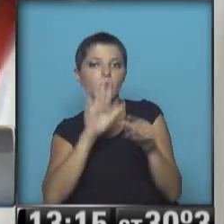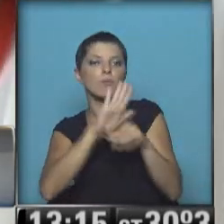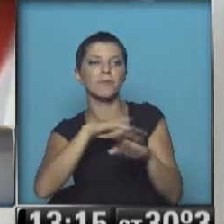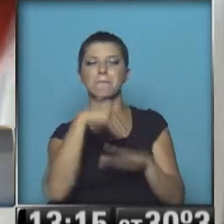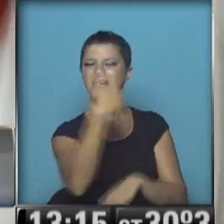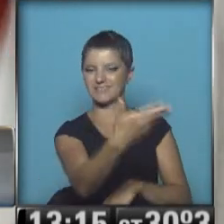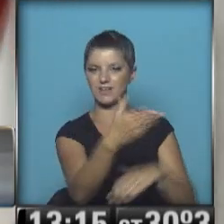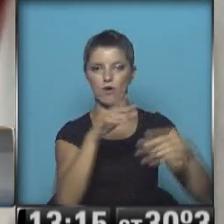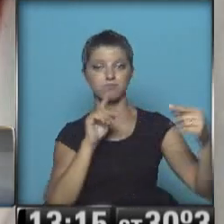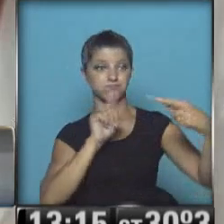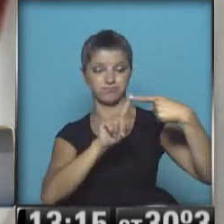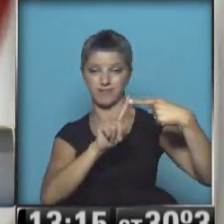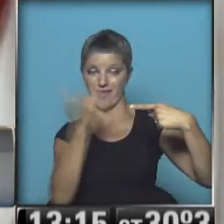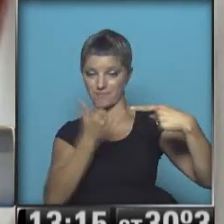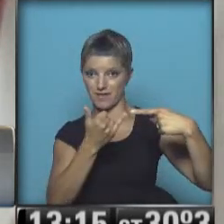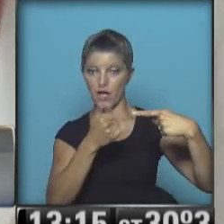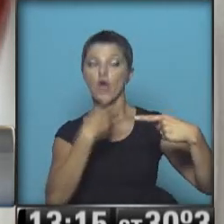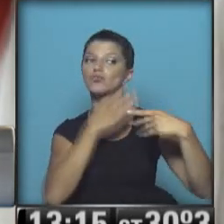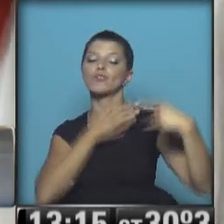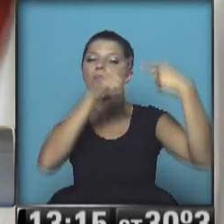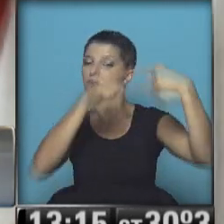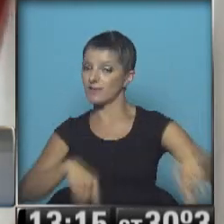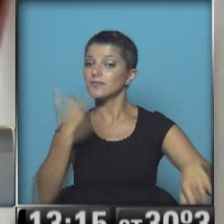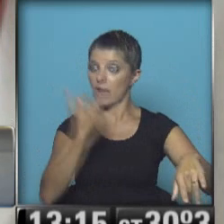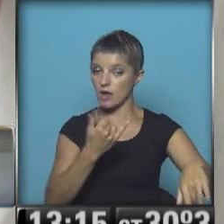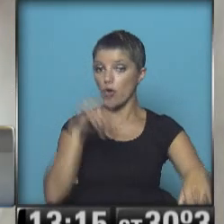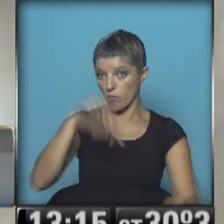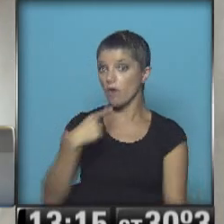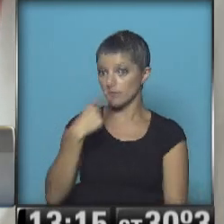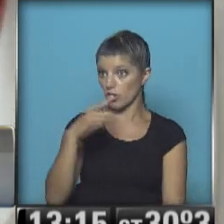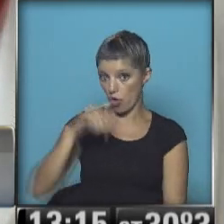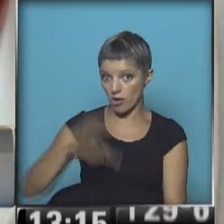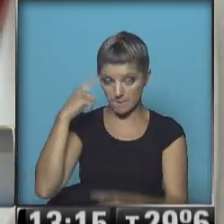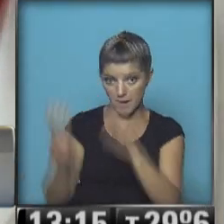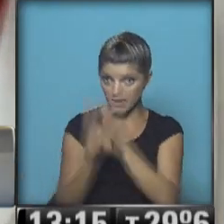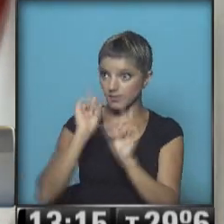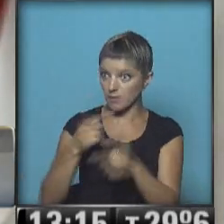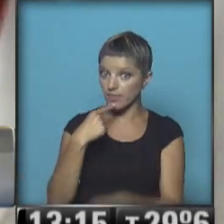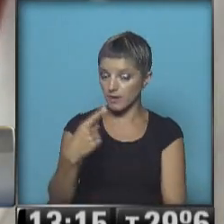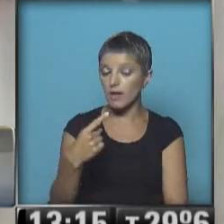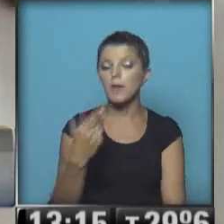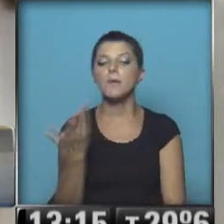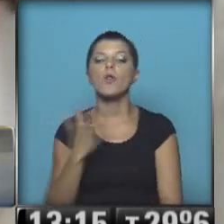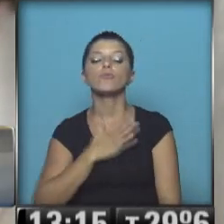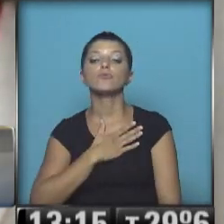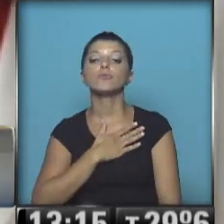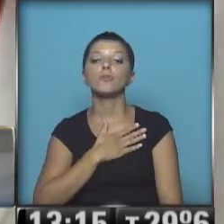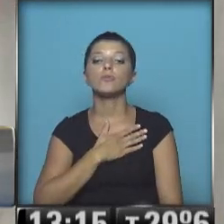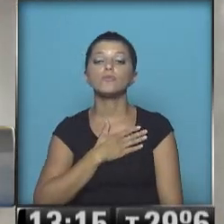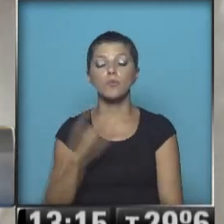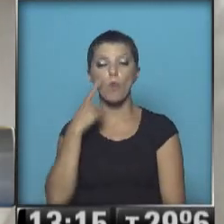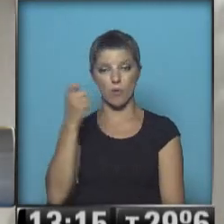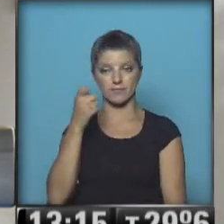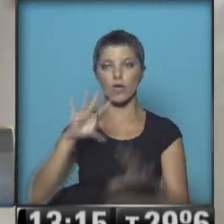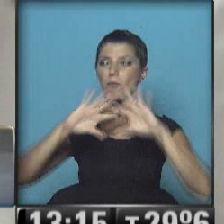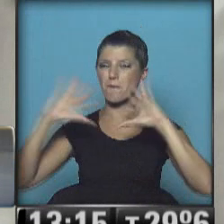eh tenemos profundas diferencias como dije en la mañana de hoy eh pero hemos visto como en el mundo países